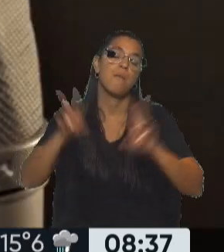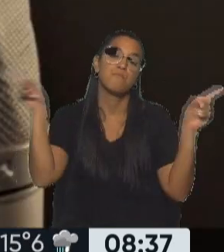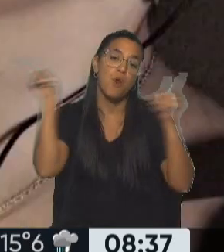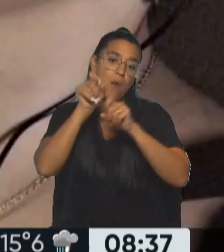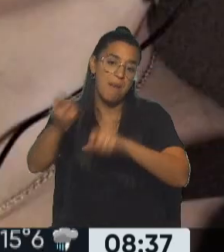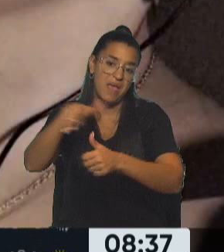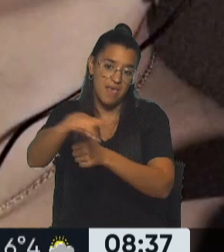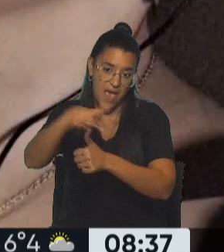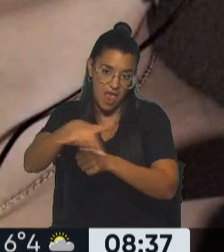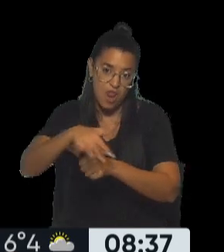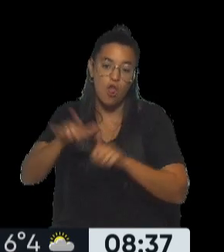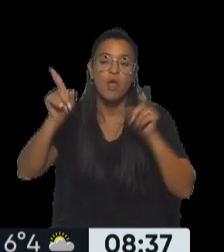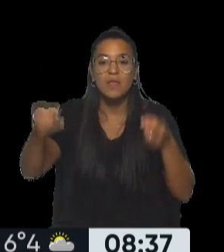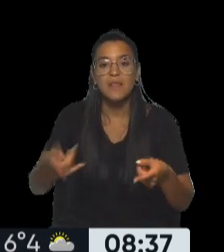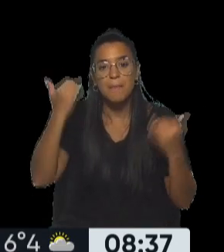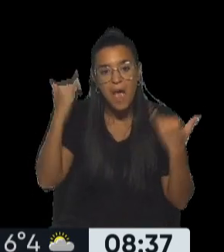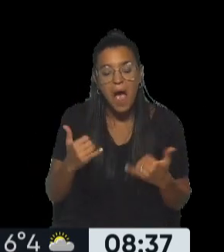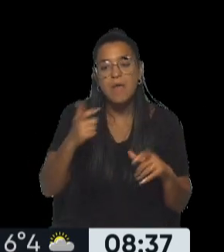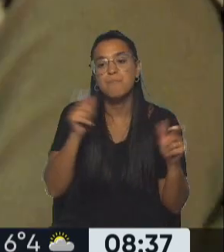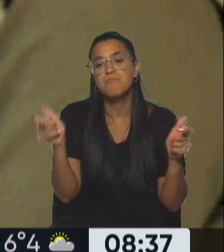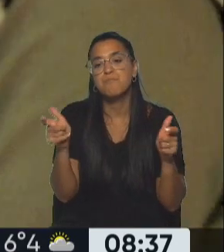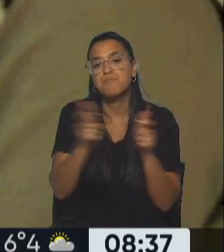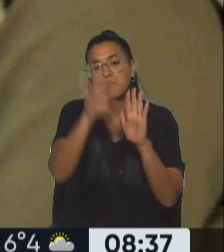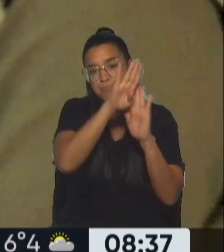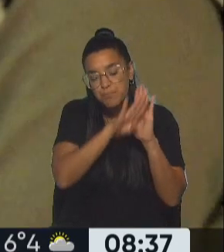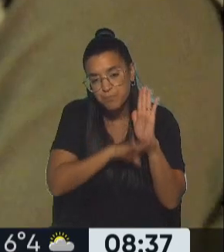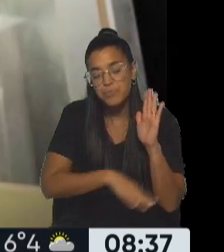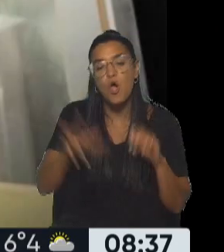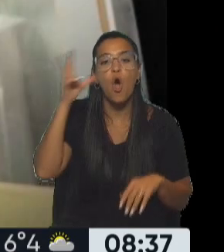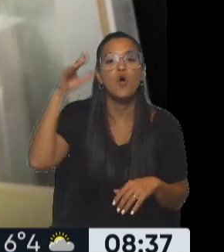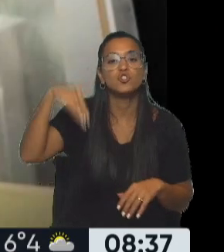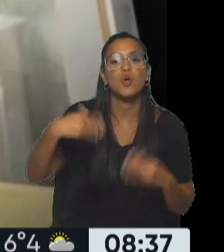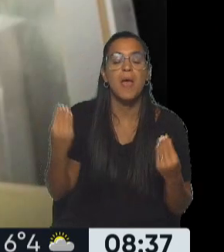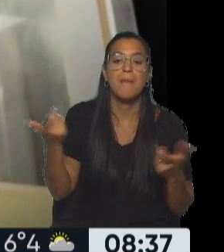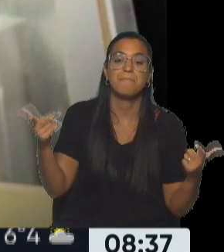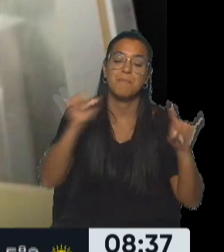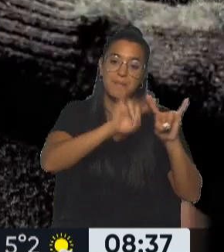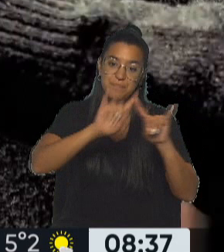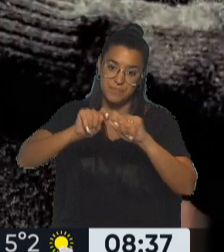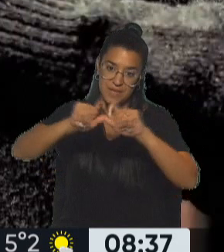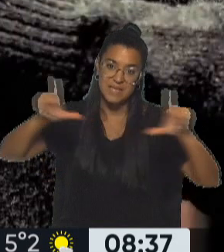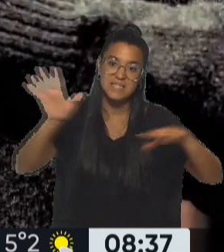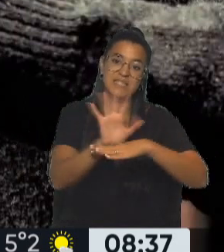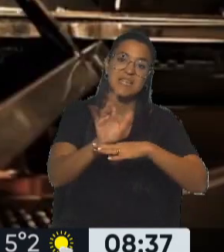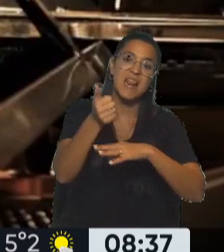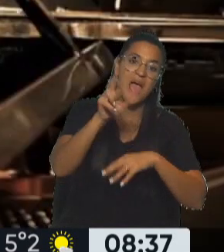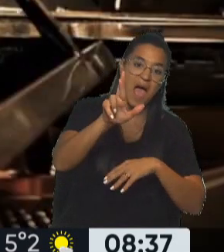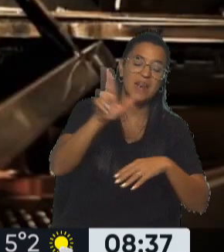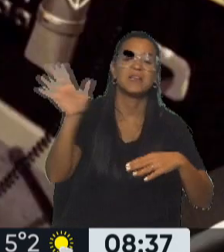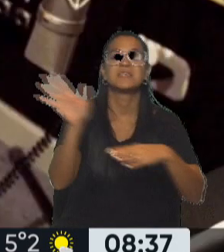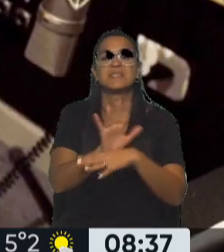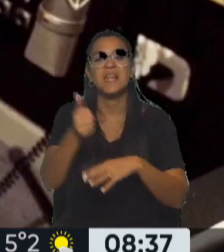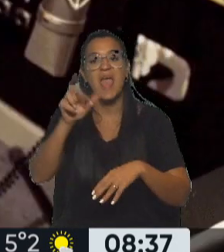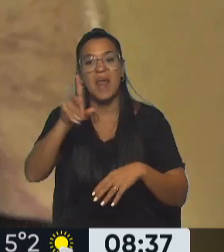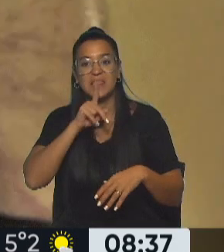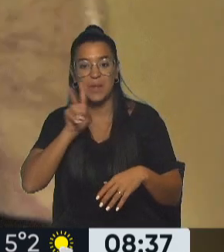de género. También va a haber una gran programación del 8M en las plataformas del Inca Cinear TV y Cinear Play. ¡Cambiamos!